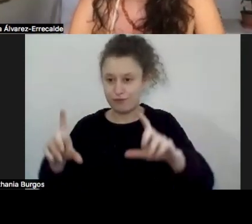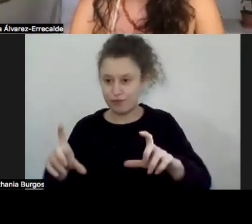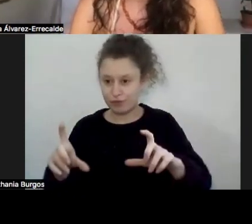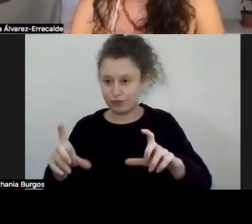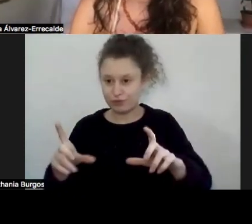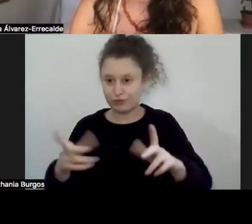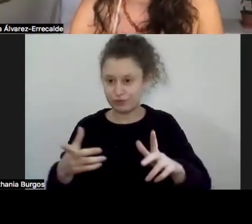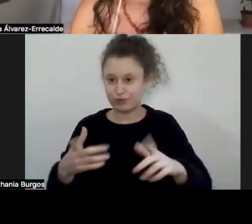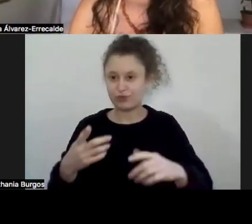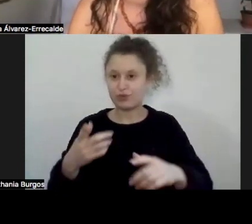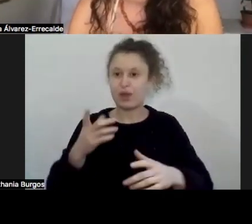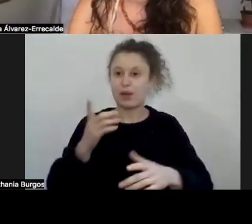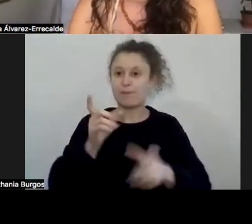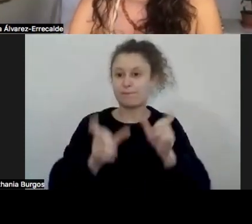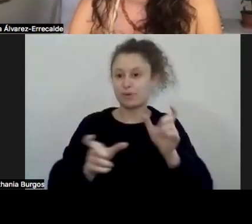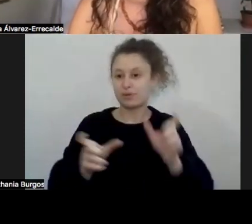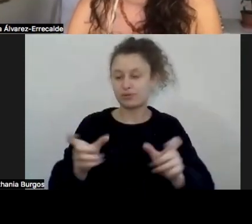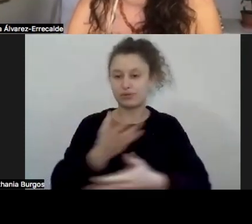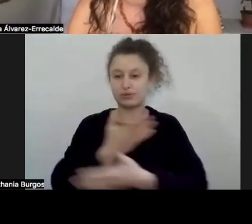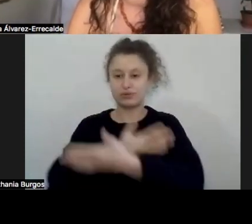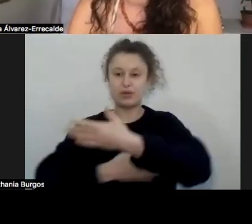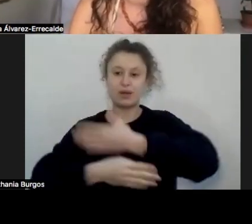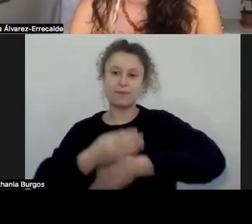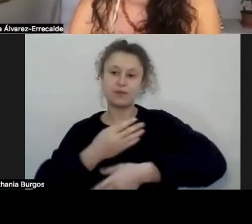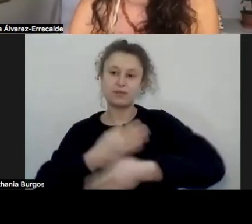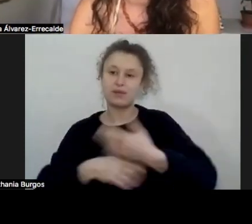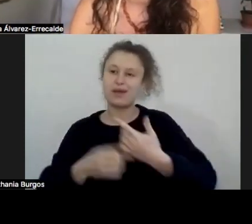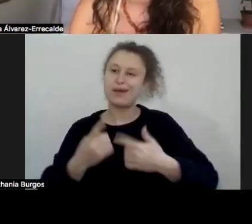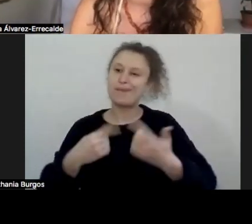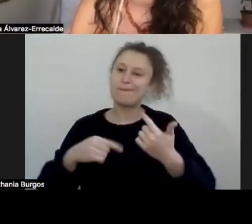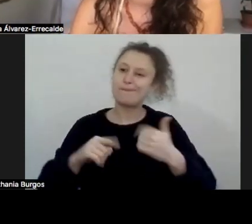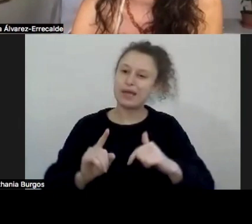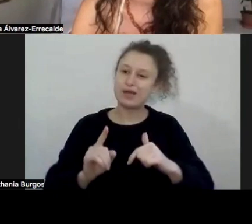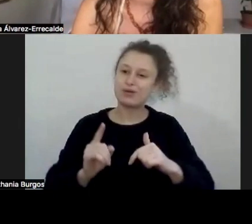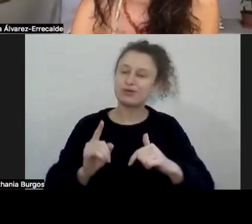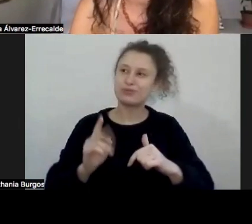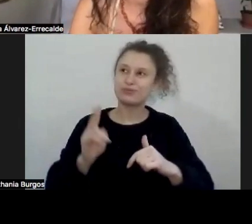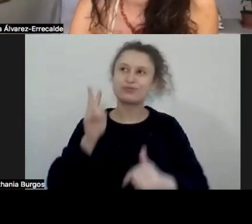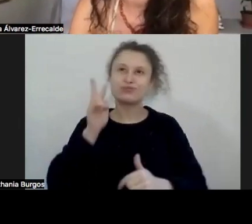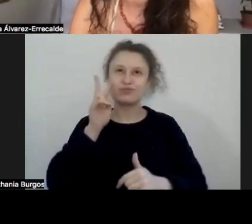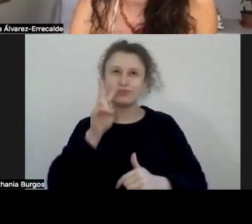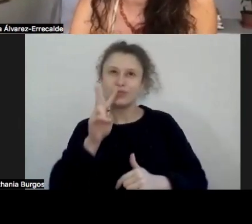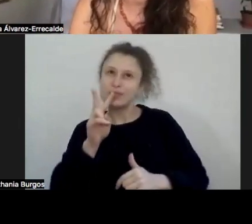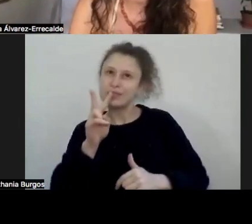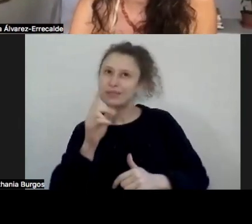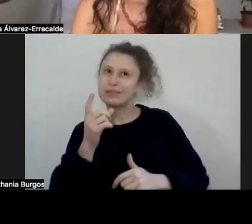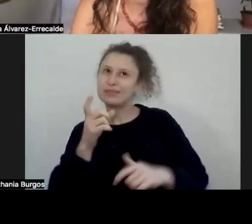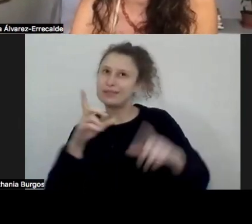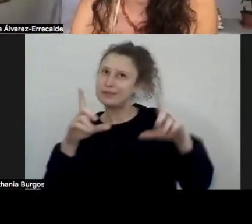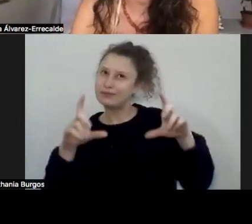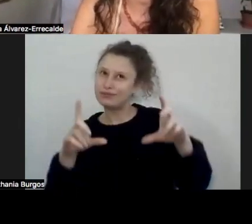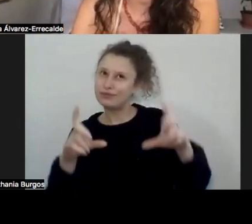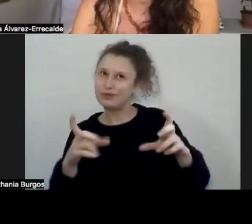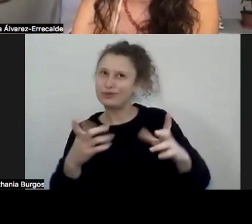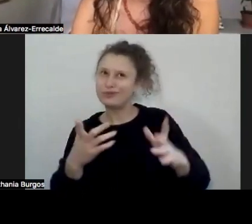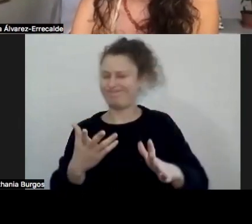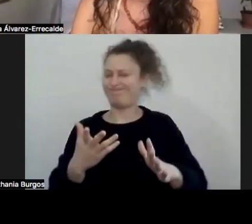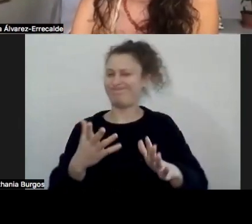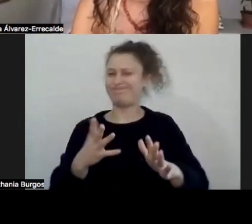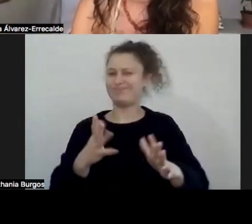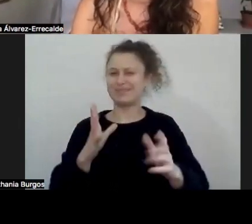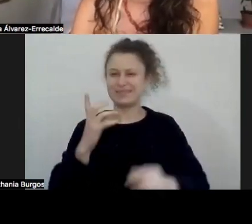tipo de mirada que como mamá eh, me gustaba, ¿no? La verdad que me chocaba muchísimo porque su